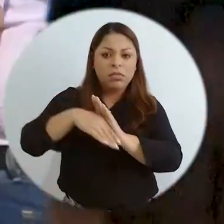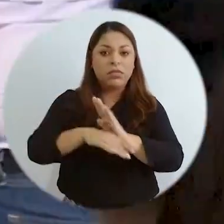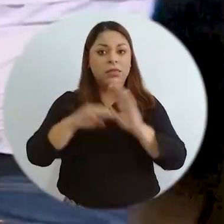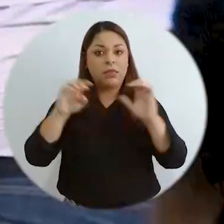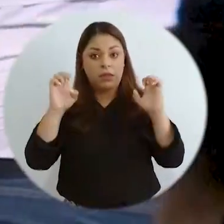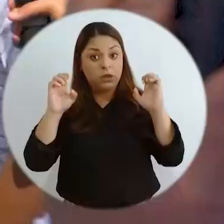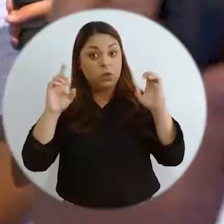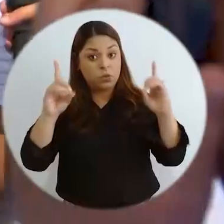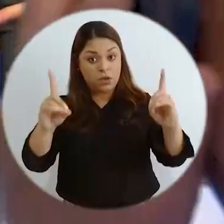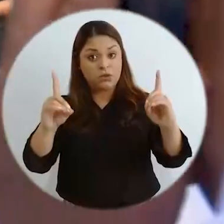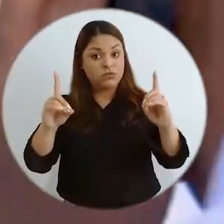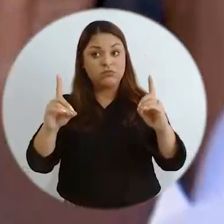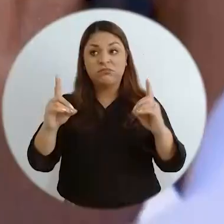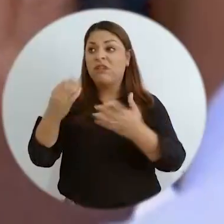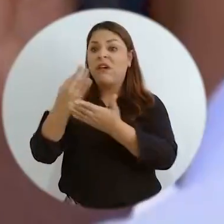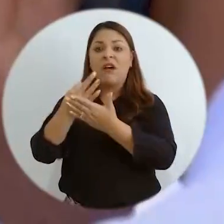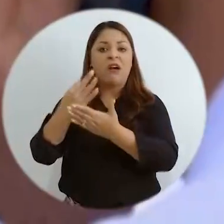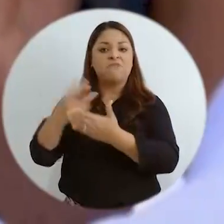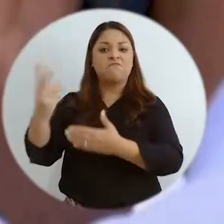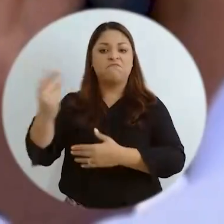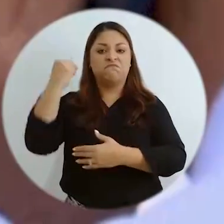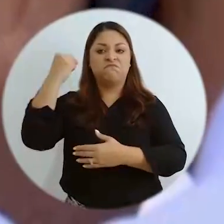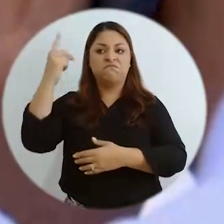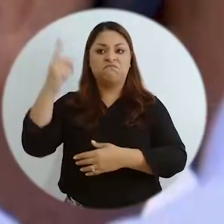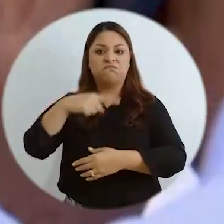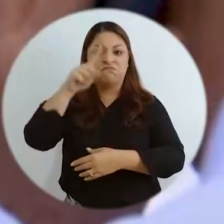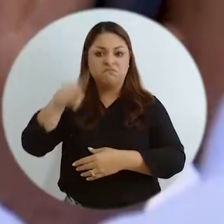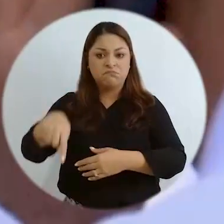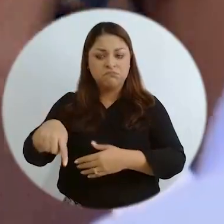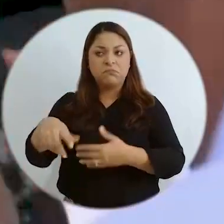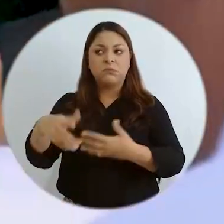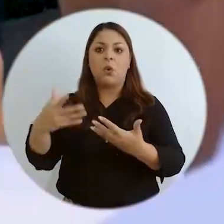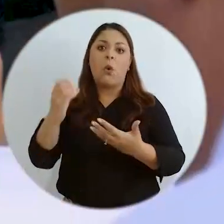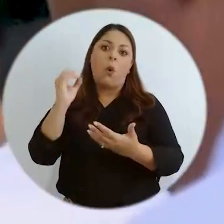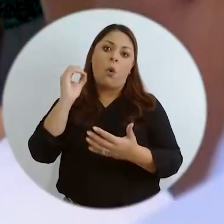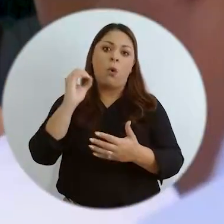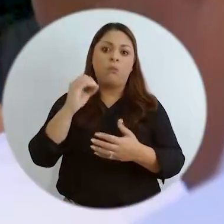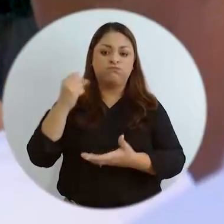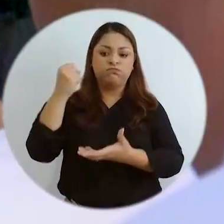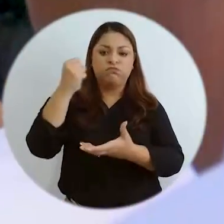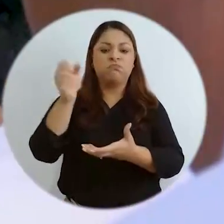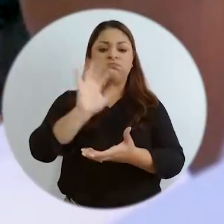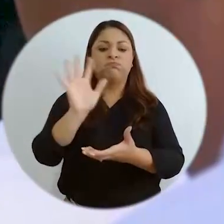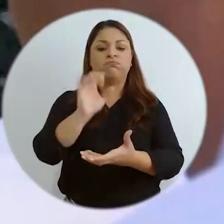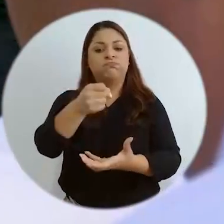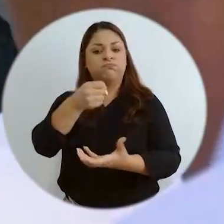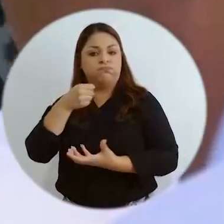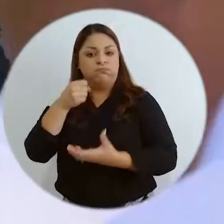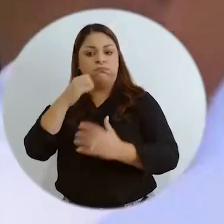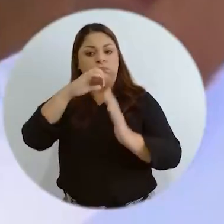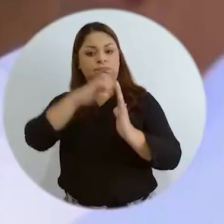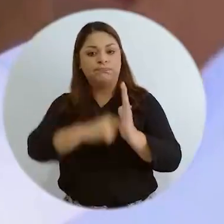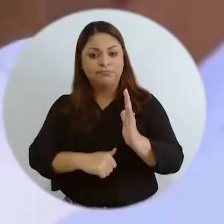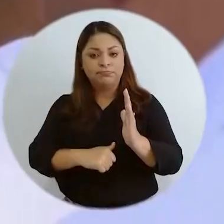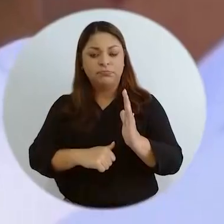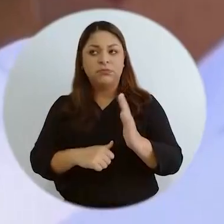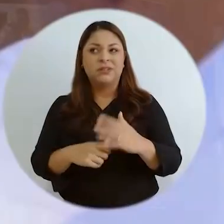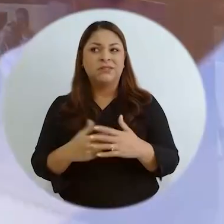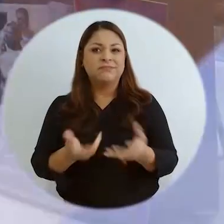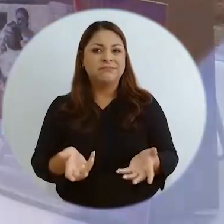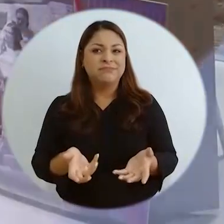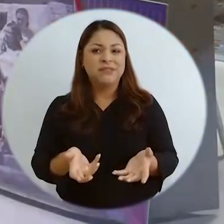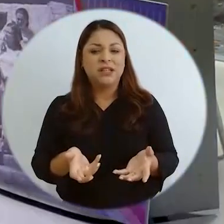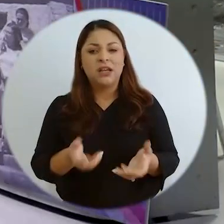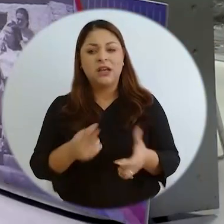recortes que no son suplidos, y entonces hoy tenemos, inclusive después de la pandemia,